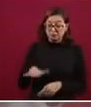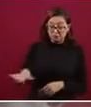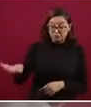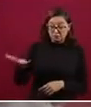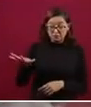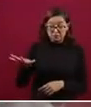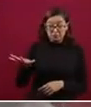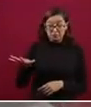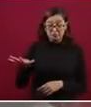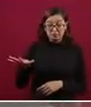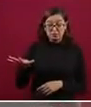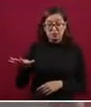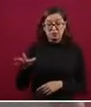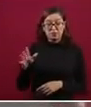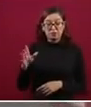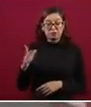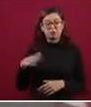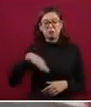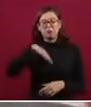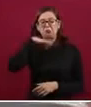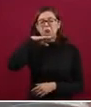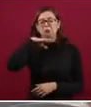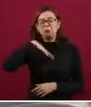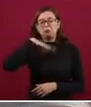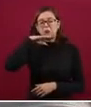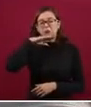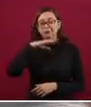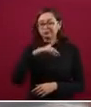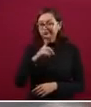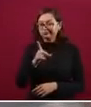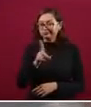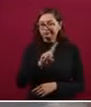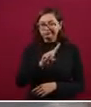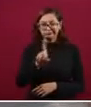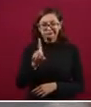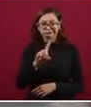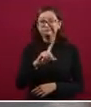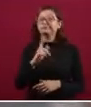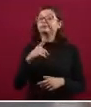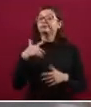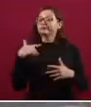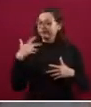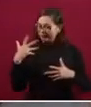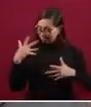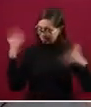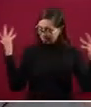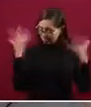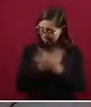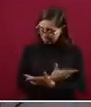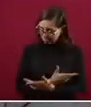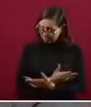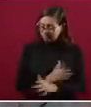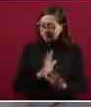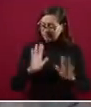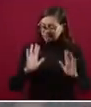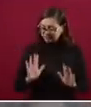está dormida, porque se van a llevar, se van a seguir llevando